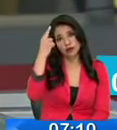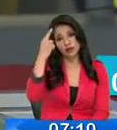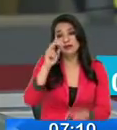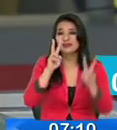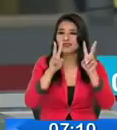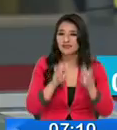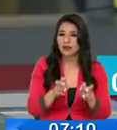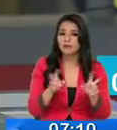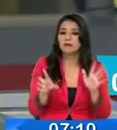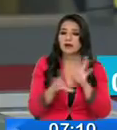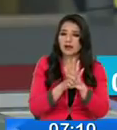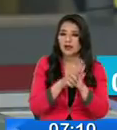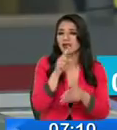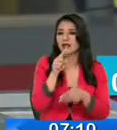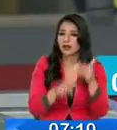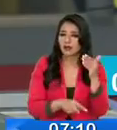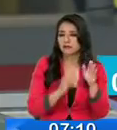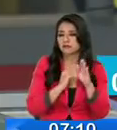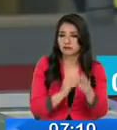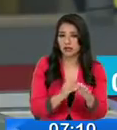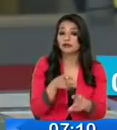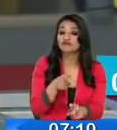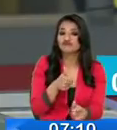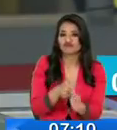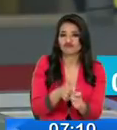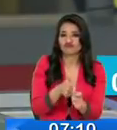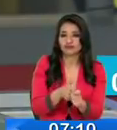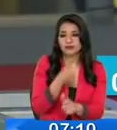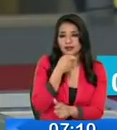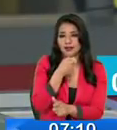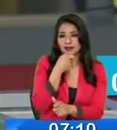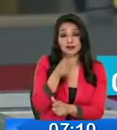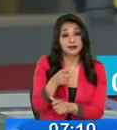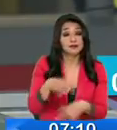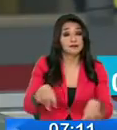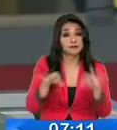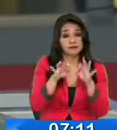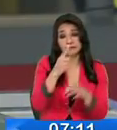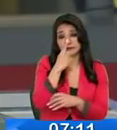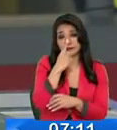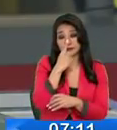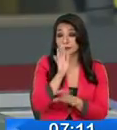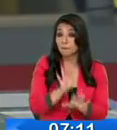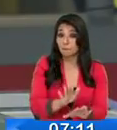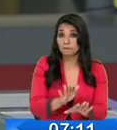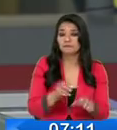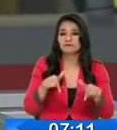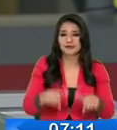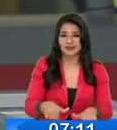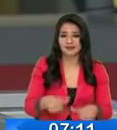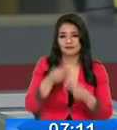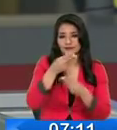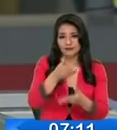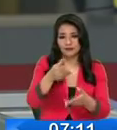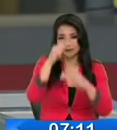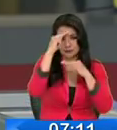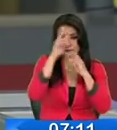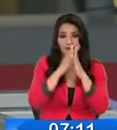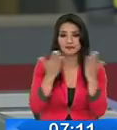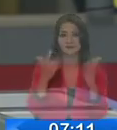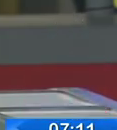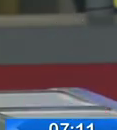aspectos jurídicos. Así que en breves minutos esta interesante charla en nuestro informativo del Comercio TV.